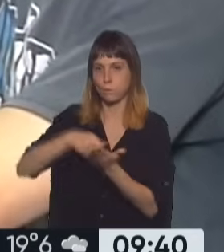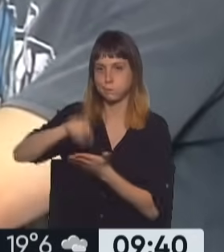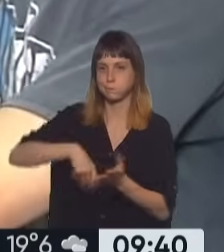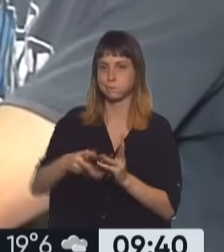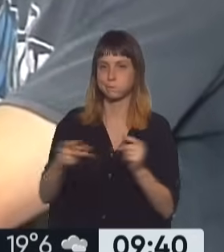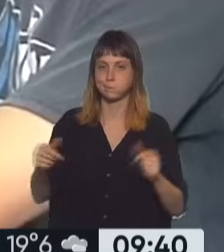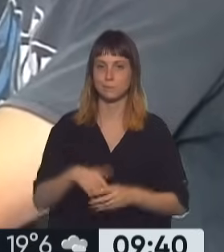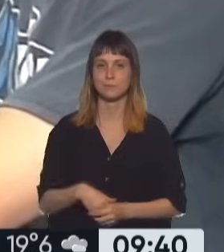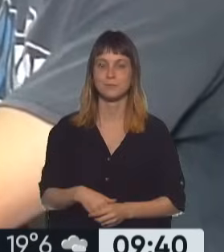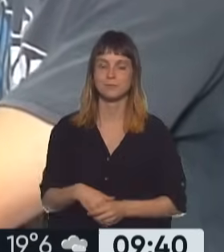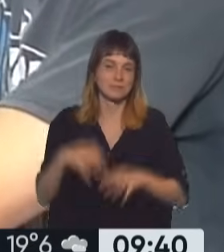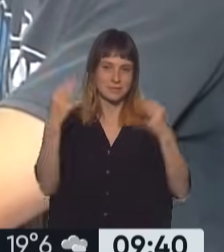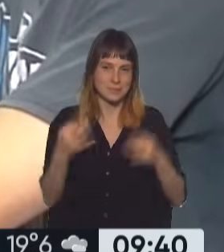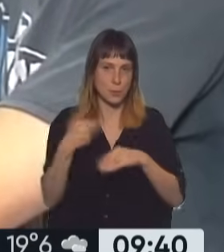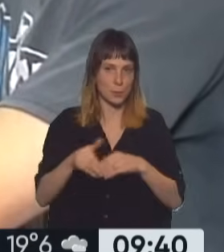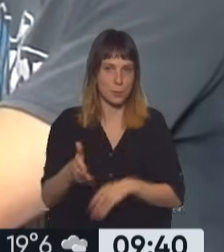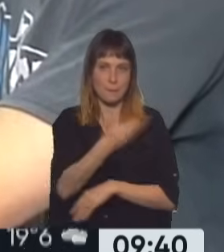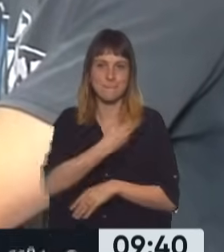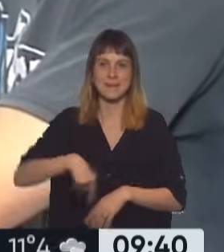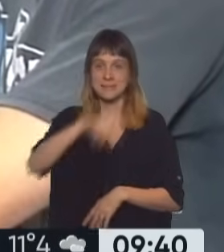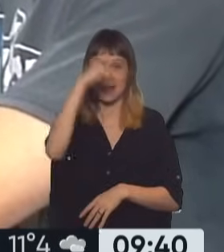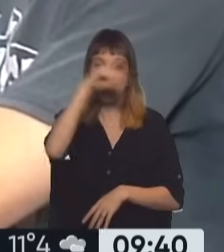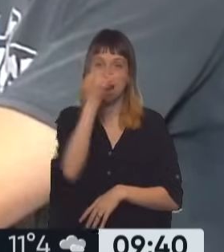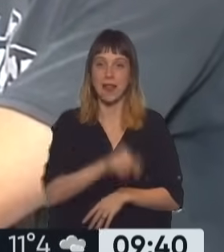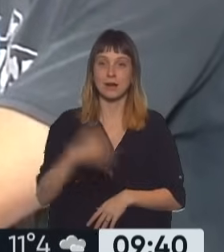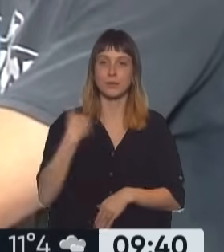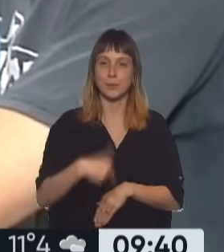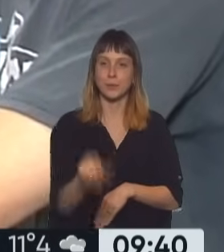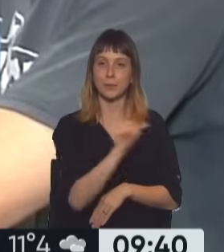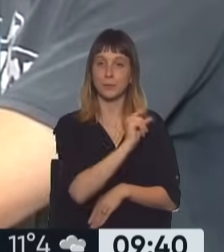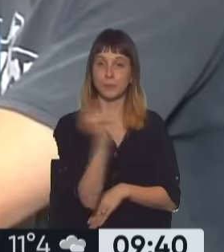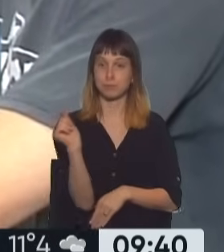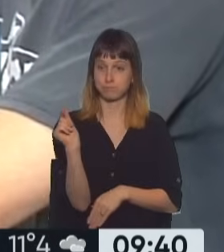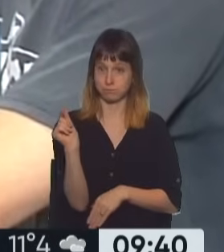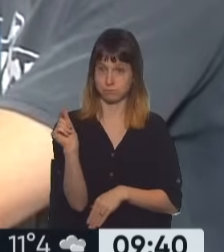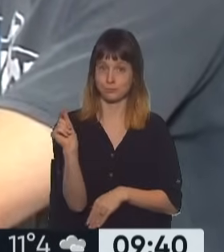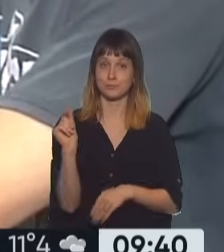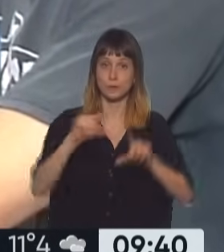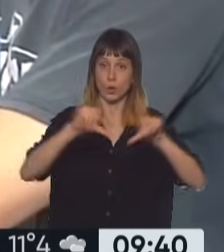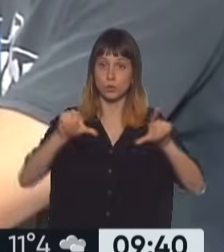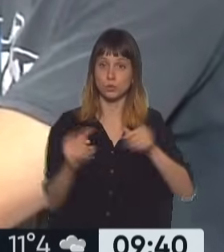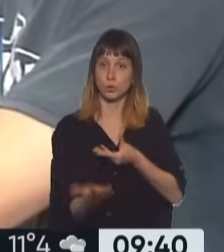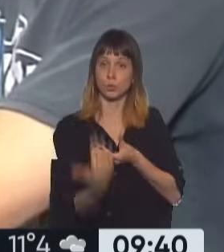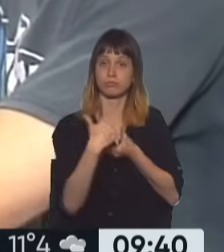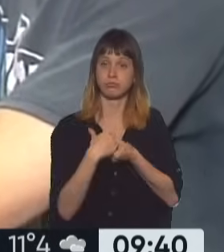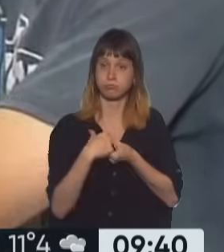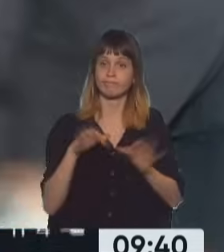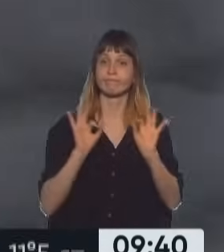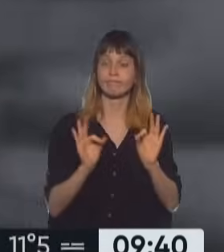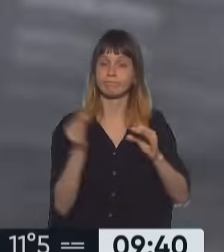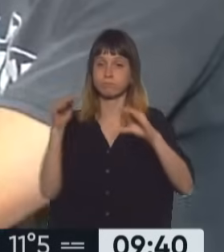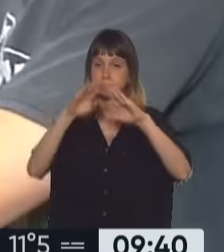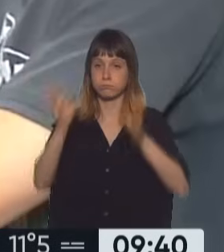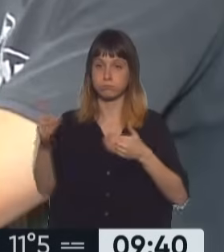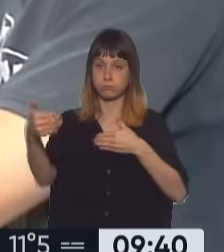también retirándose en segundos el presidente de la Nación, con el voto ya dentro del sobre. Estará sufragando ya